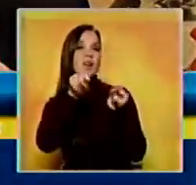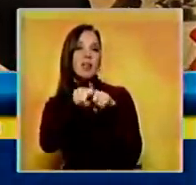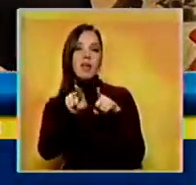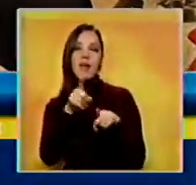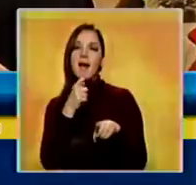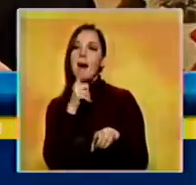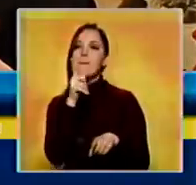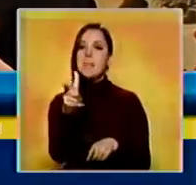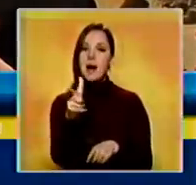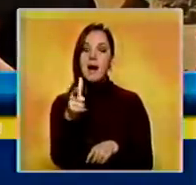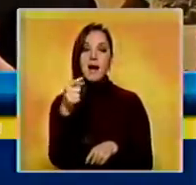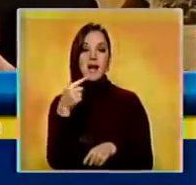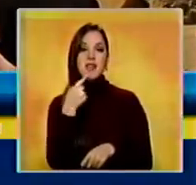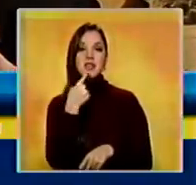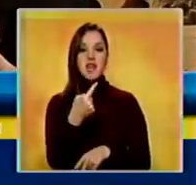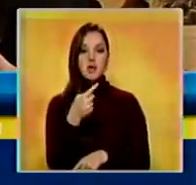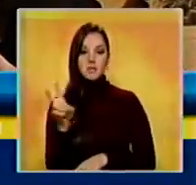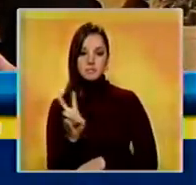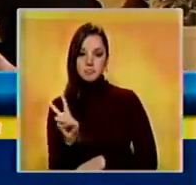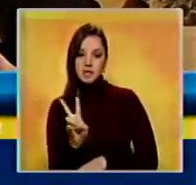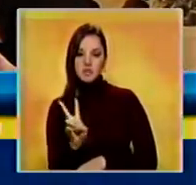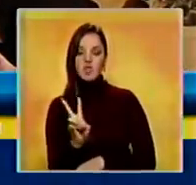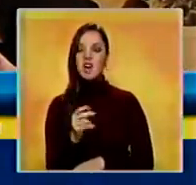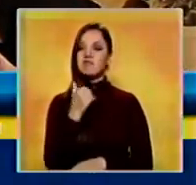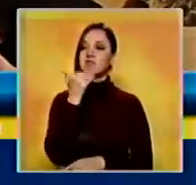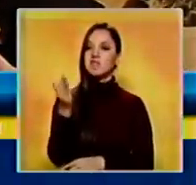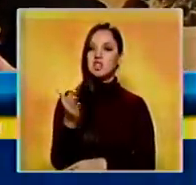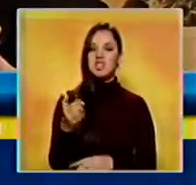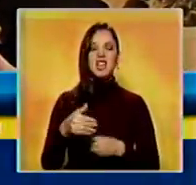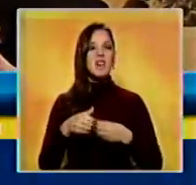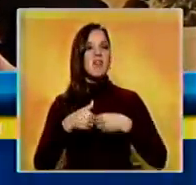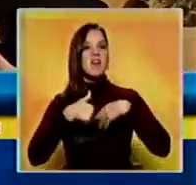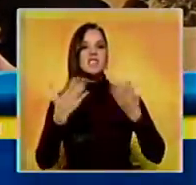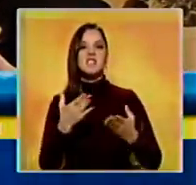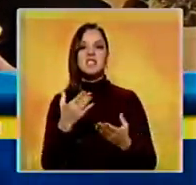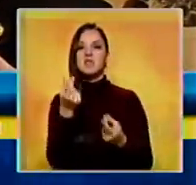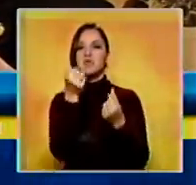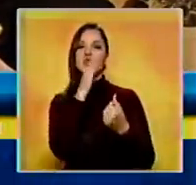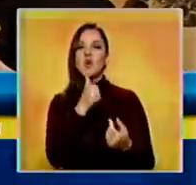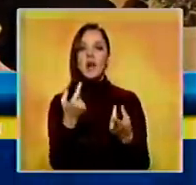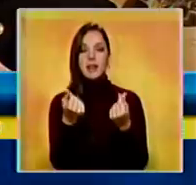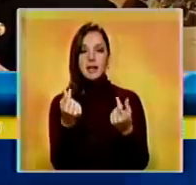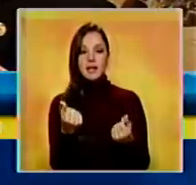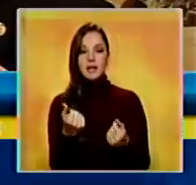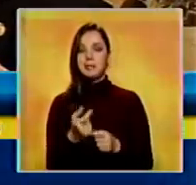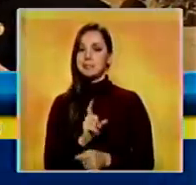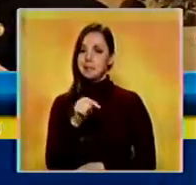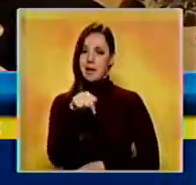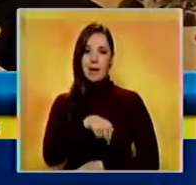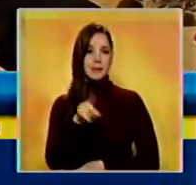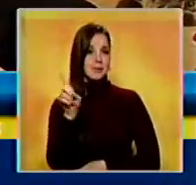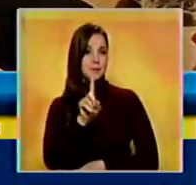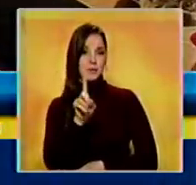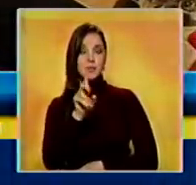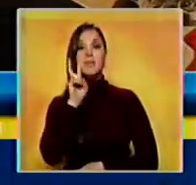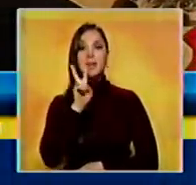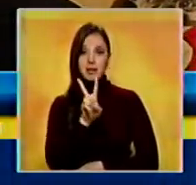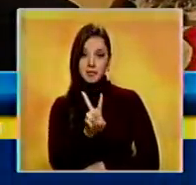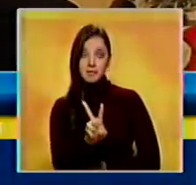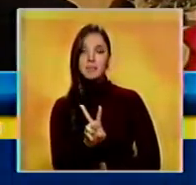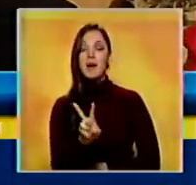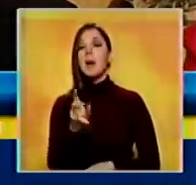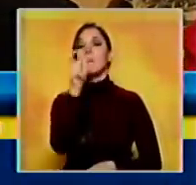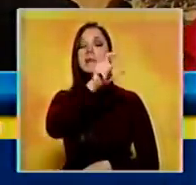fuese decretada en procesos de bancarrota, de default a nivel internacional, por el contrario vemos inversionistas planteando